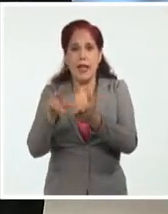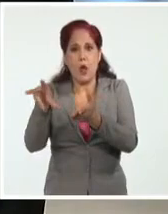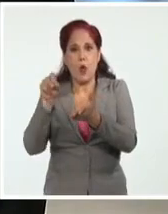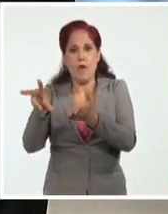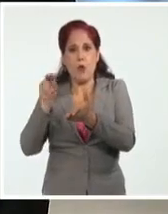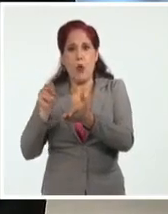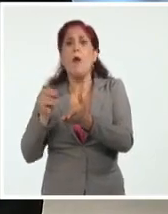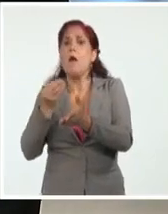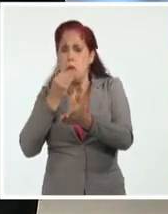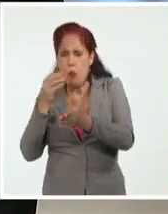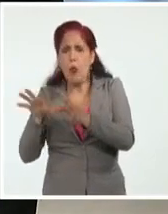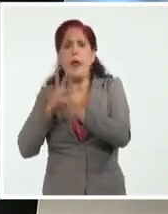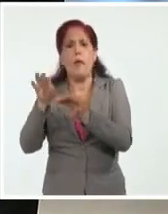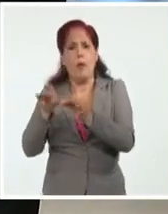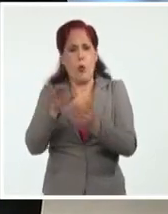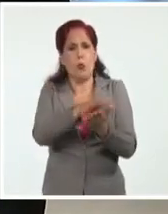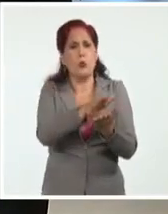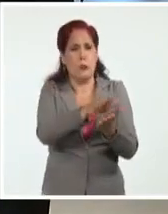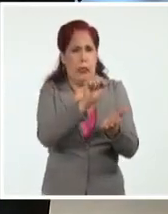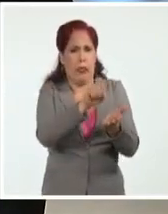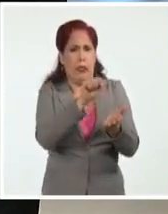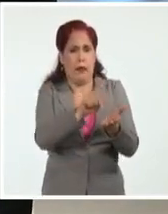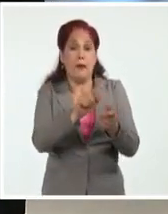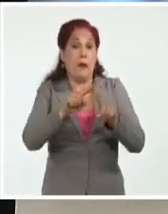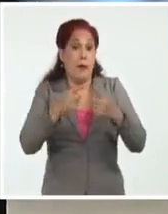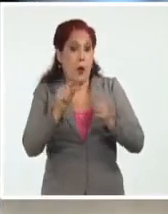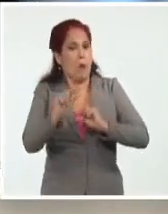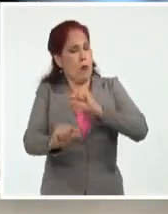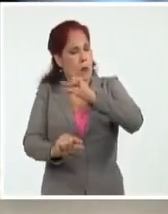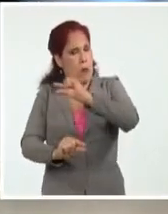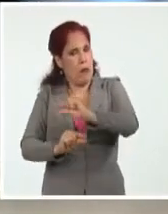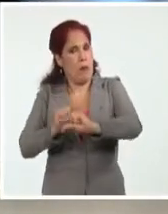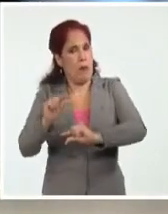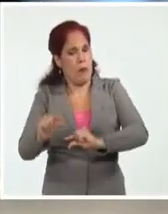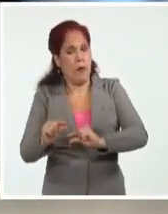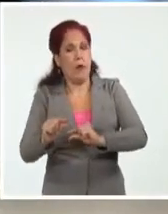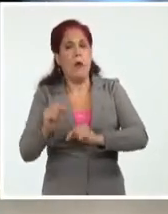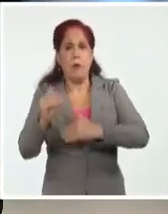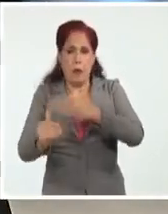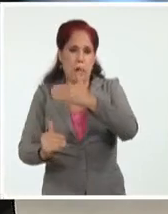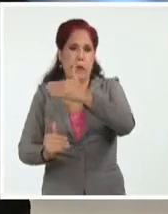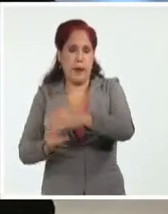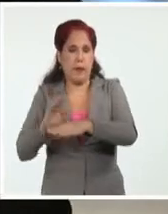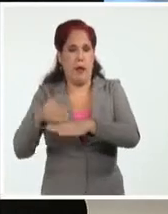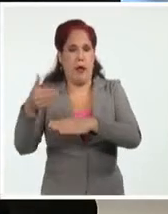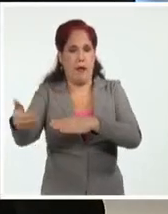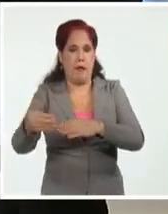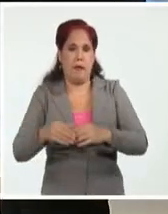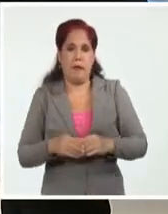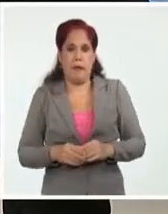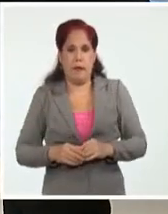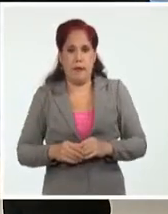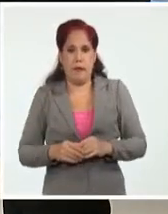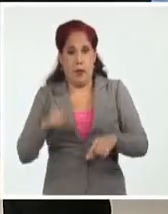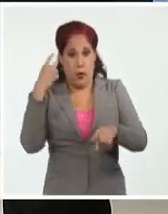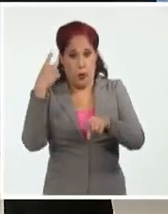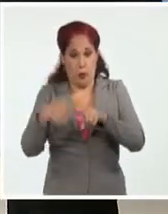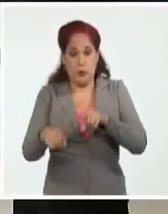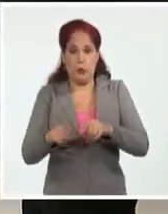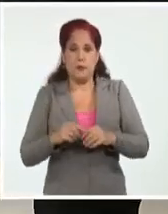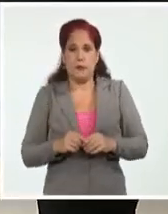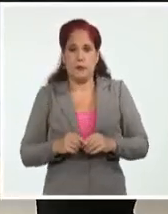posibilidad de recibir estos productos, pero sucederá paulatinamente, de manera gradual, más adelante en el tiempo. Y por